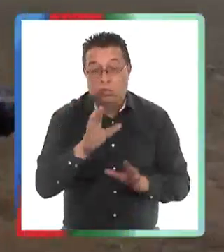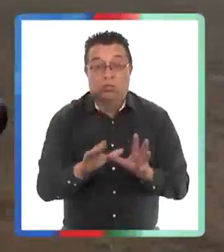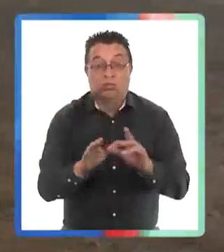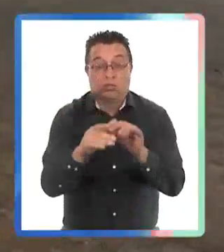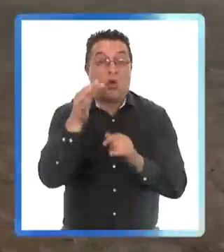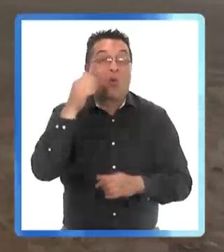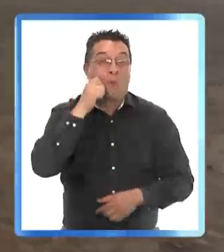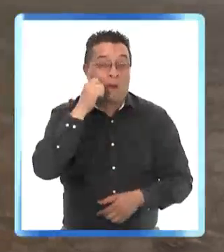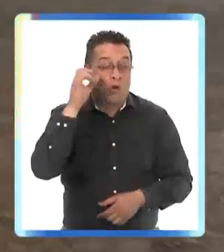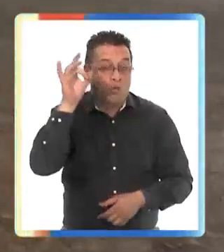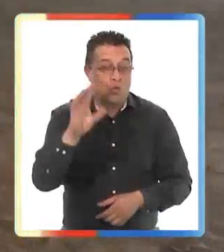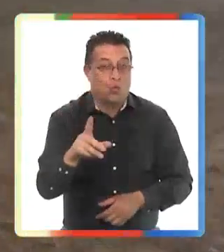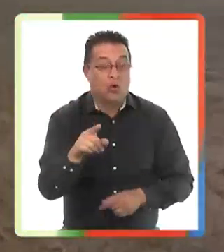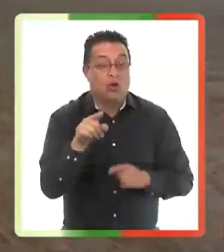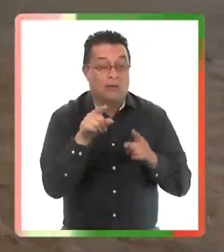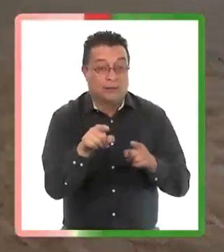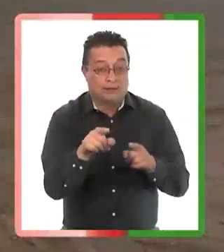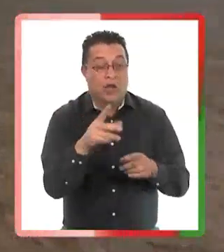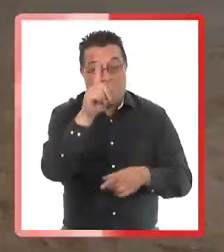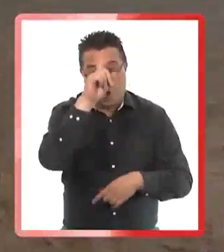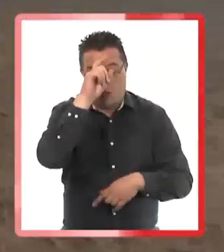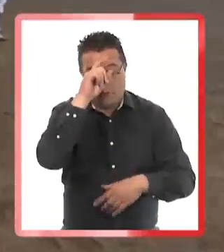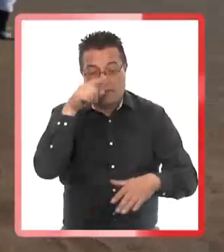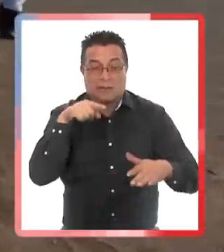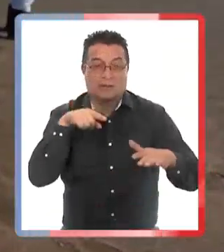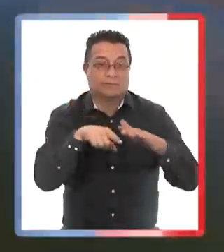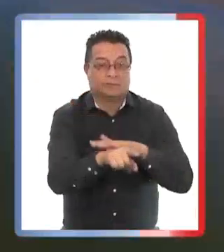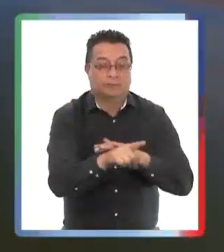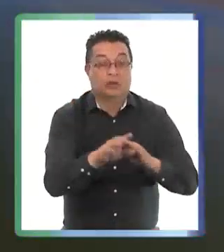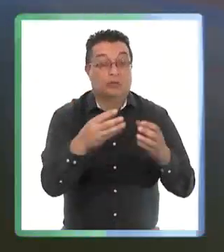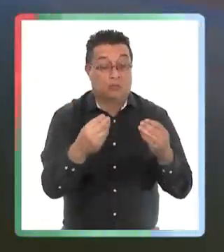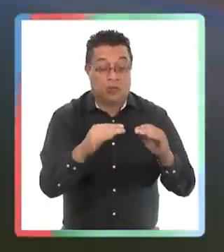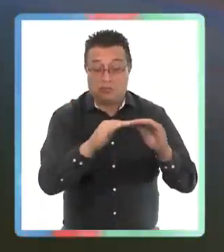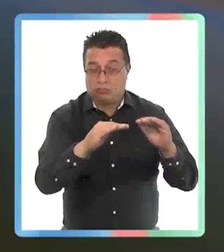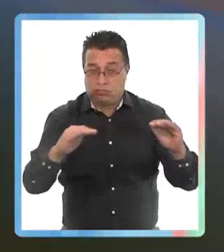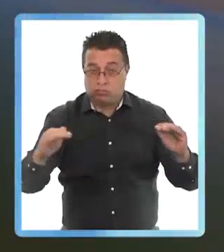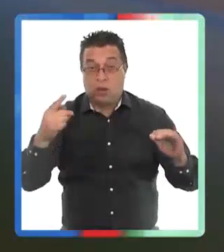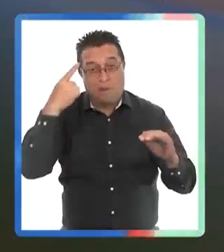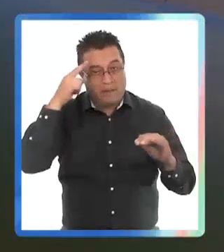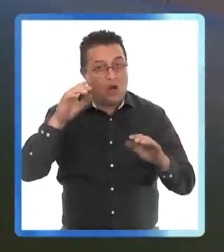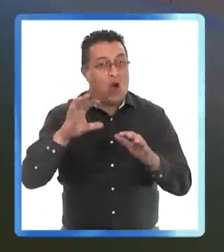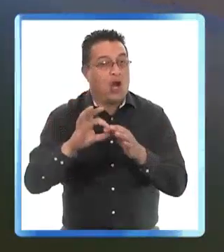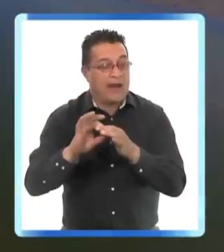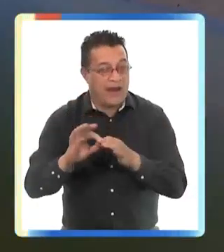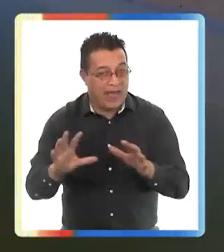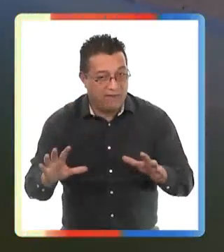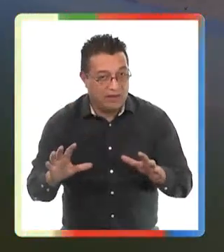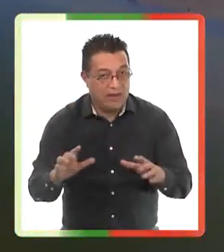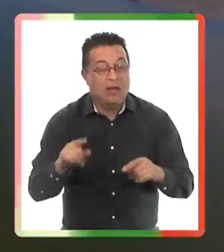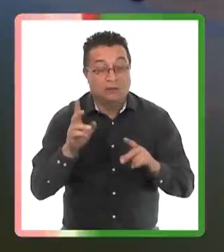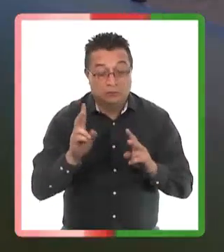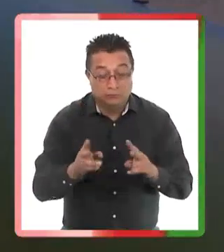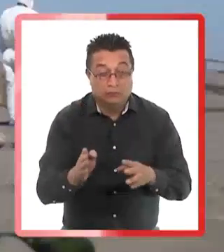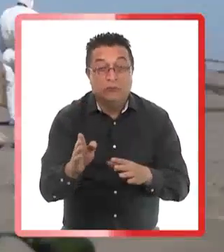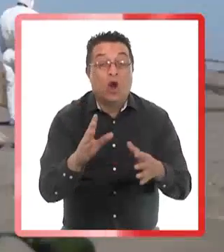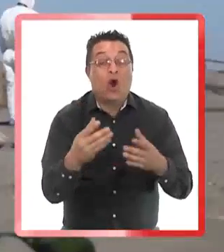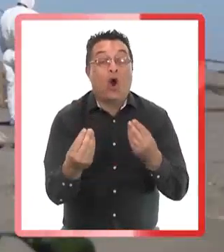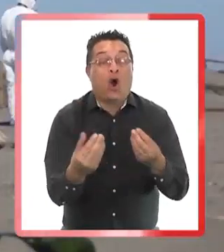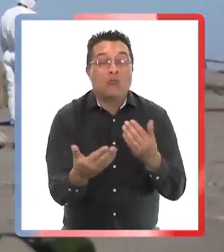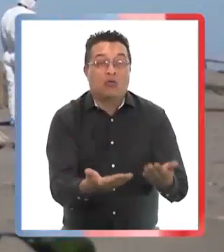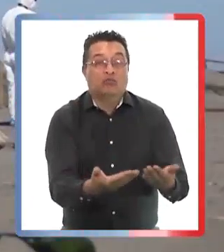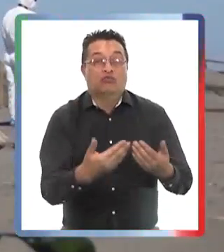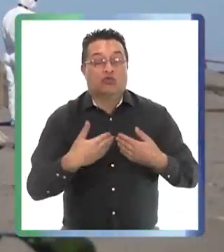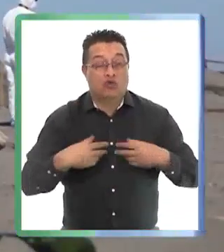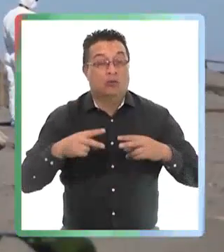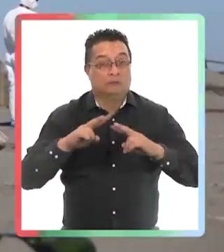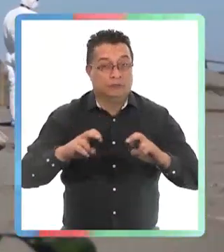un caso de influenza aviar en humanos. El paciente se encuentra hospitalizado y estable dentro de su gravedad y se sigue